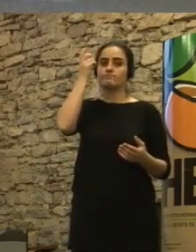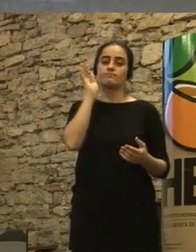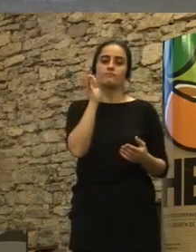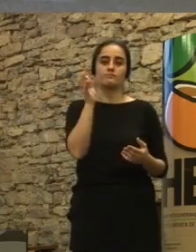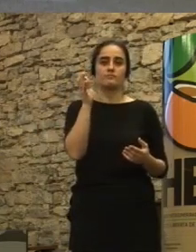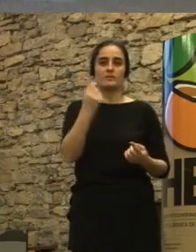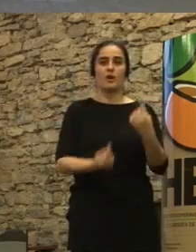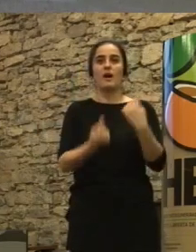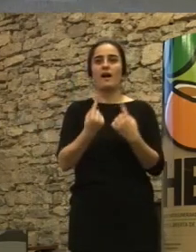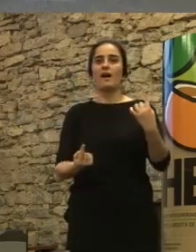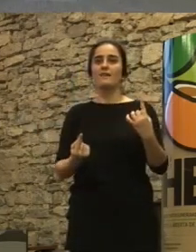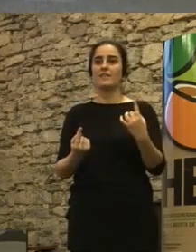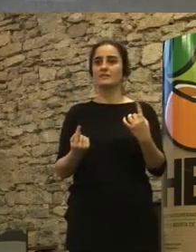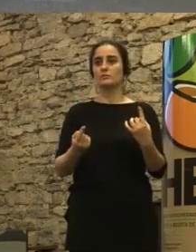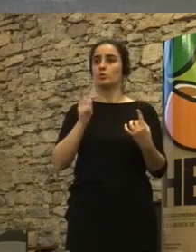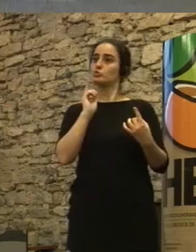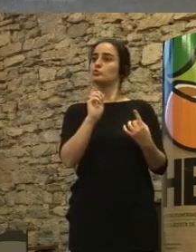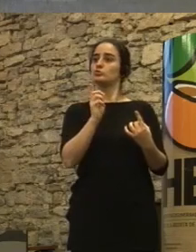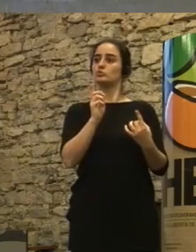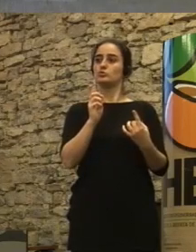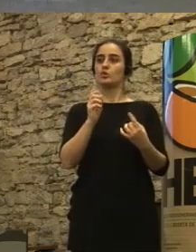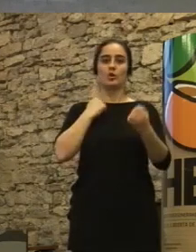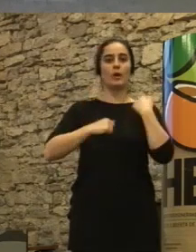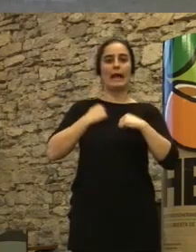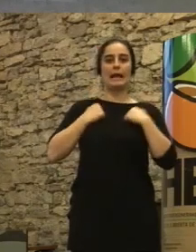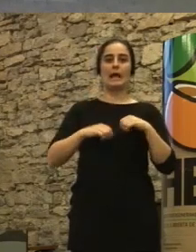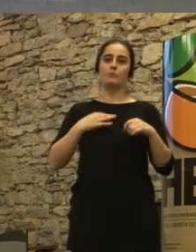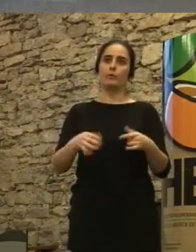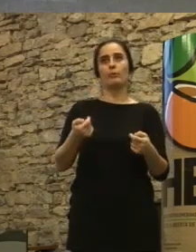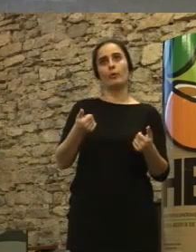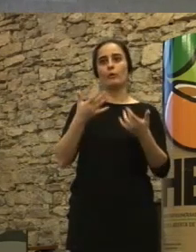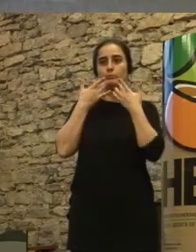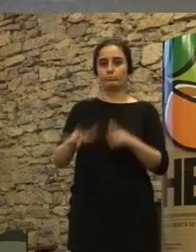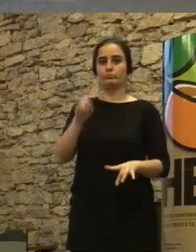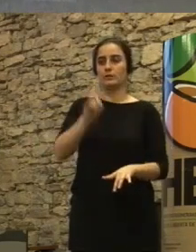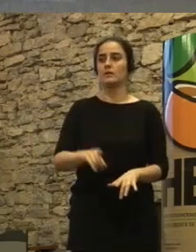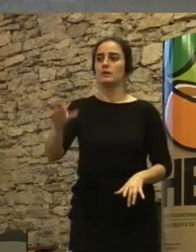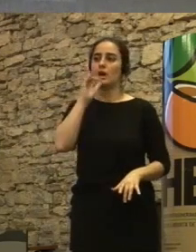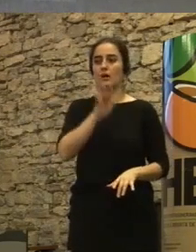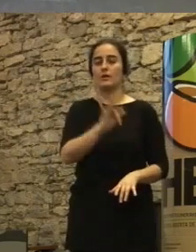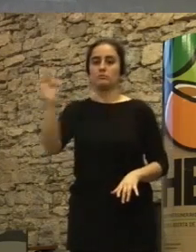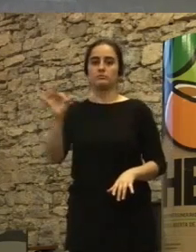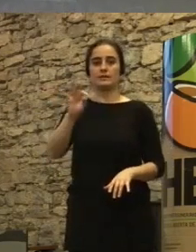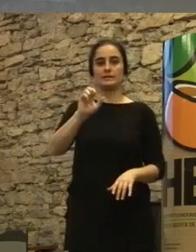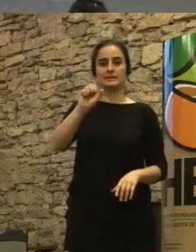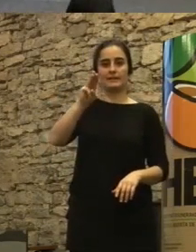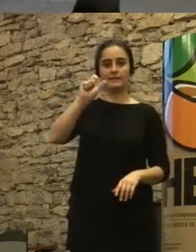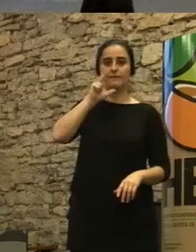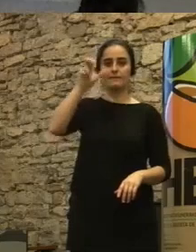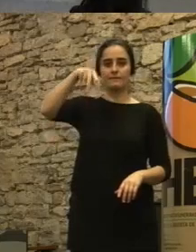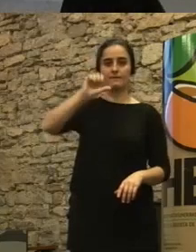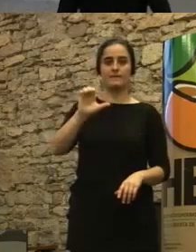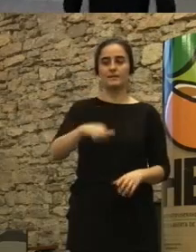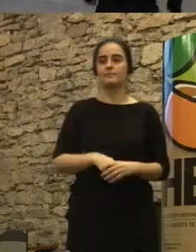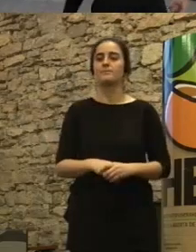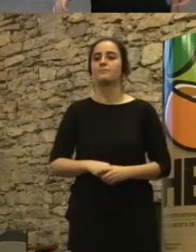estéril que es a veces quedarse exclusivamente en la queja. Bueno, Estefan Grueso, zure da hitza, tuya es la palabra, cuando quieras.